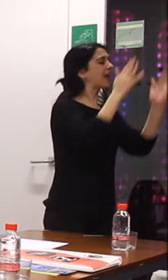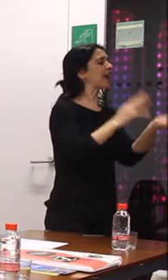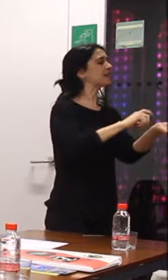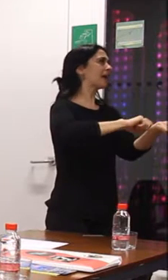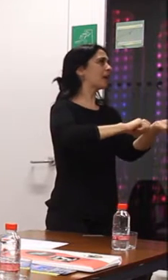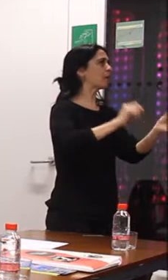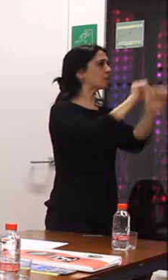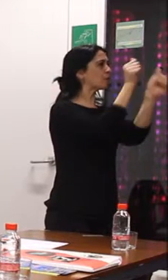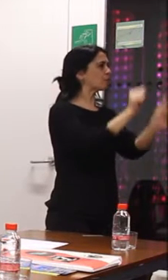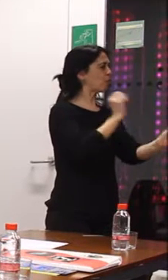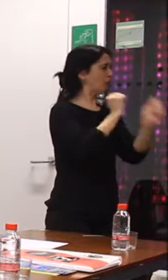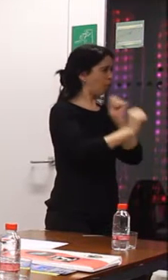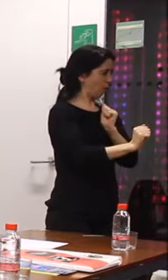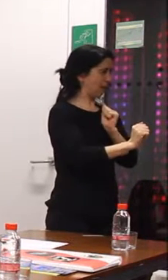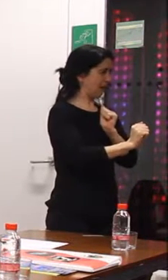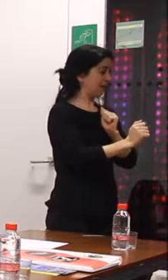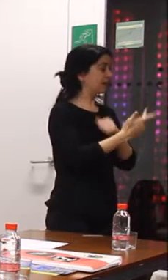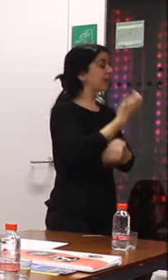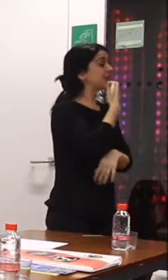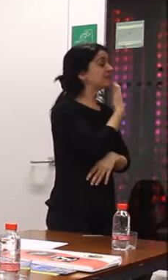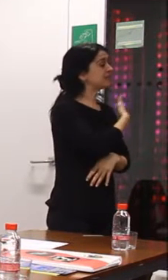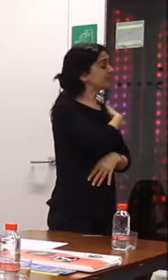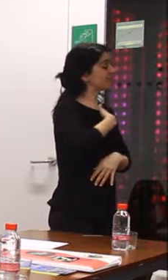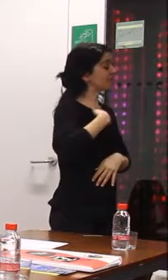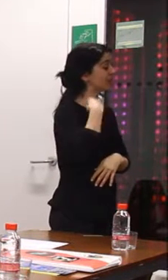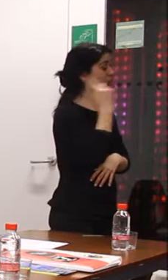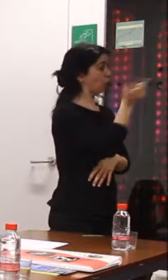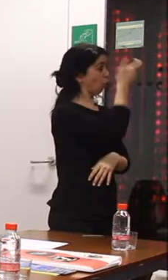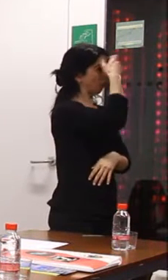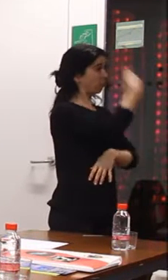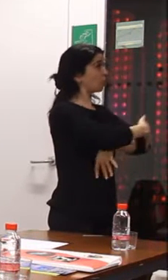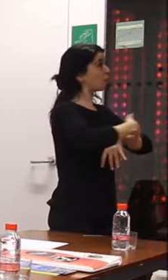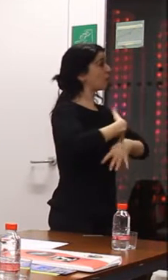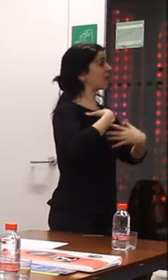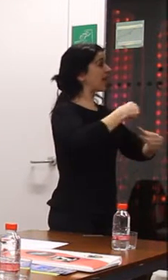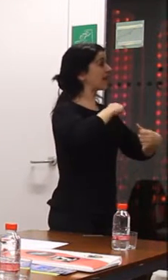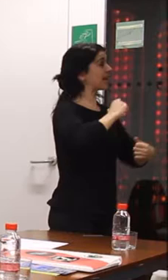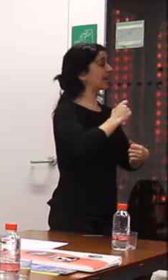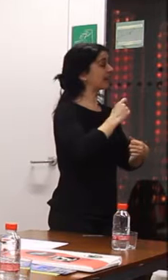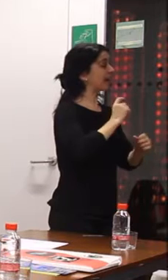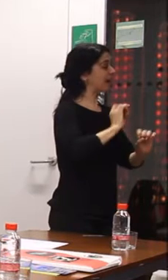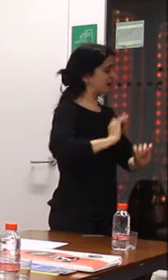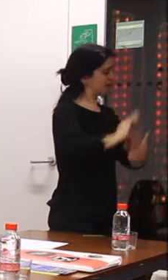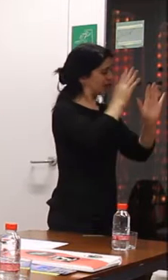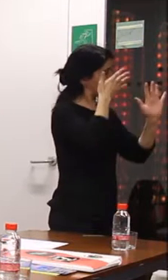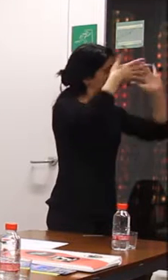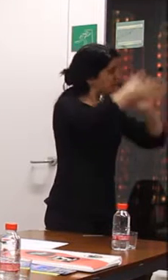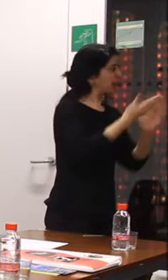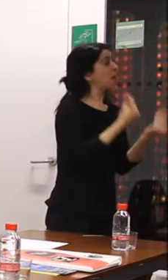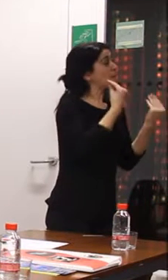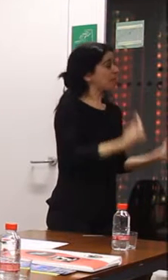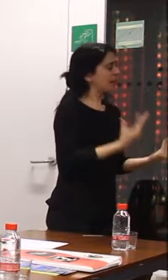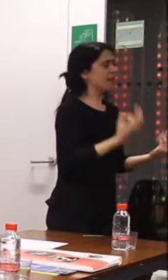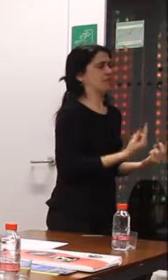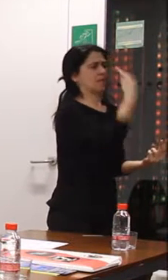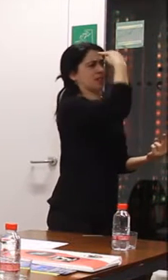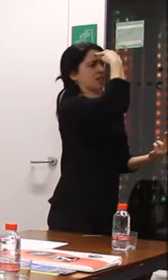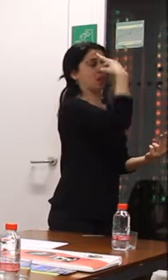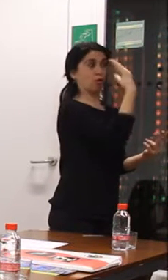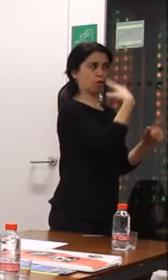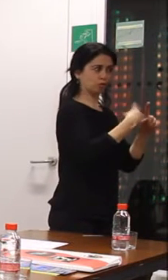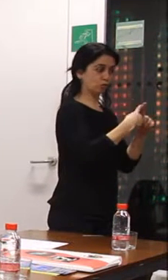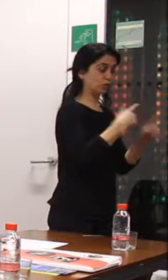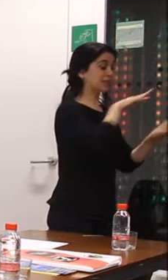Para conceptualizar bien este término de pobreza energética deberíamos tener en cuenta estas dos partes, la situación personal y la situación